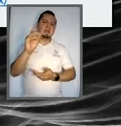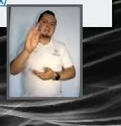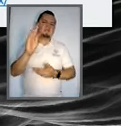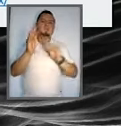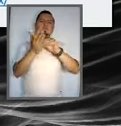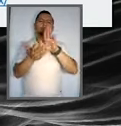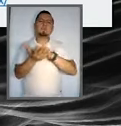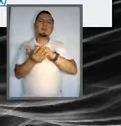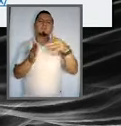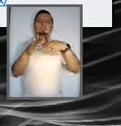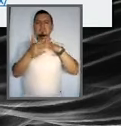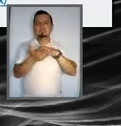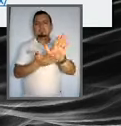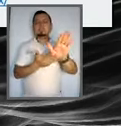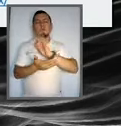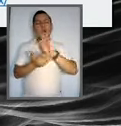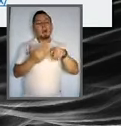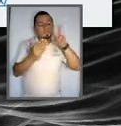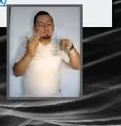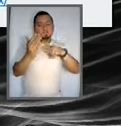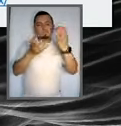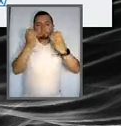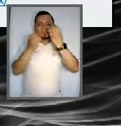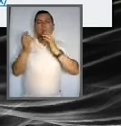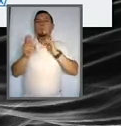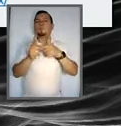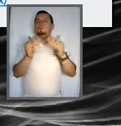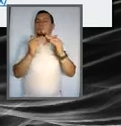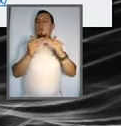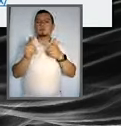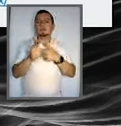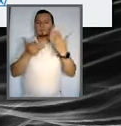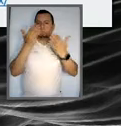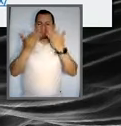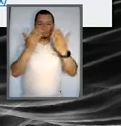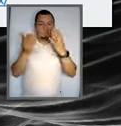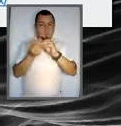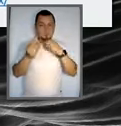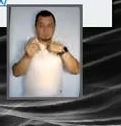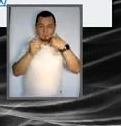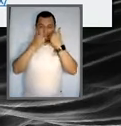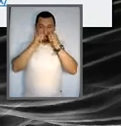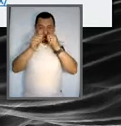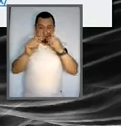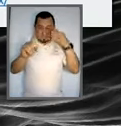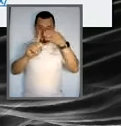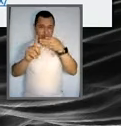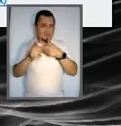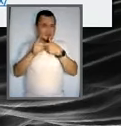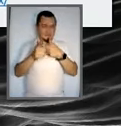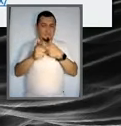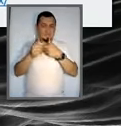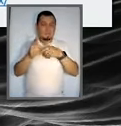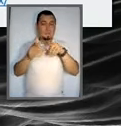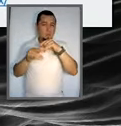más adelante, conforme se reanuden las clases presenciales. Pero ahorita me concentraría en seguir insistiendo en